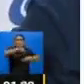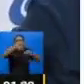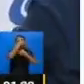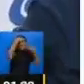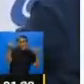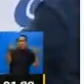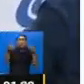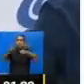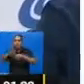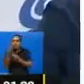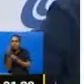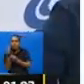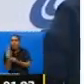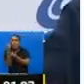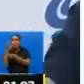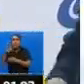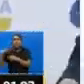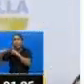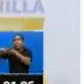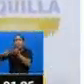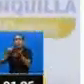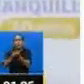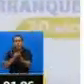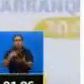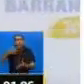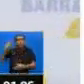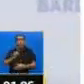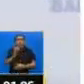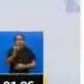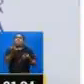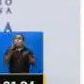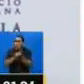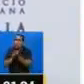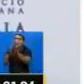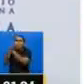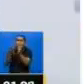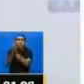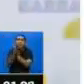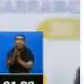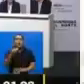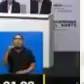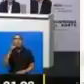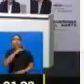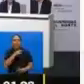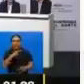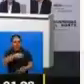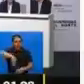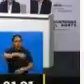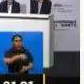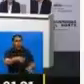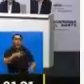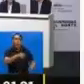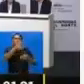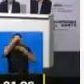y la clase política tradicional. Como congresista denuncié los falsos positivos, que es el hecho más